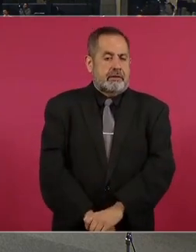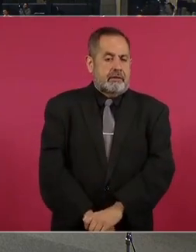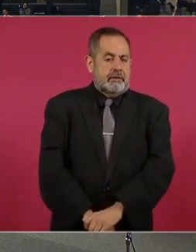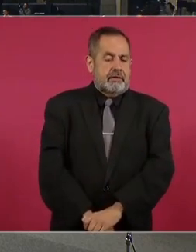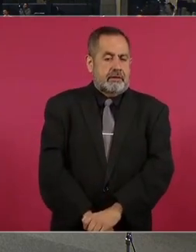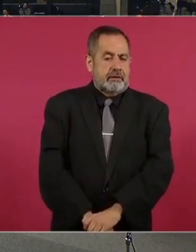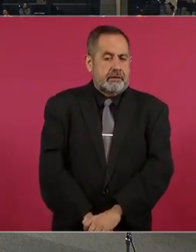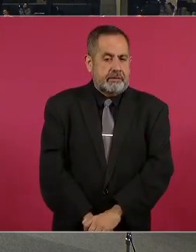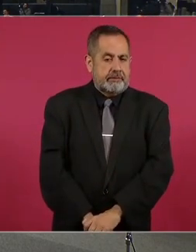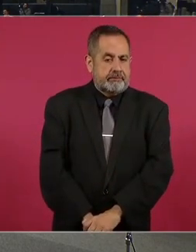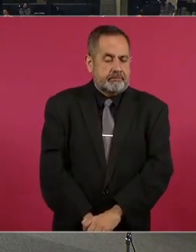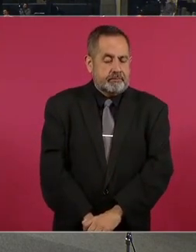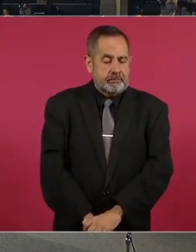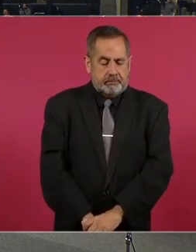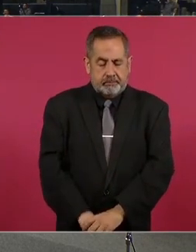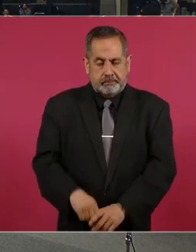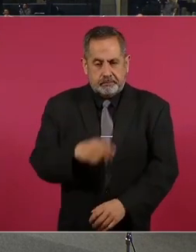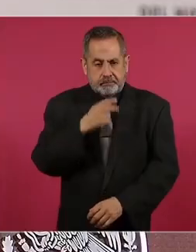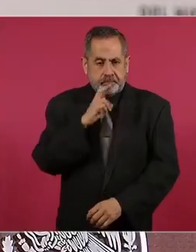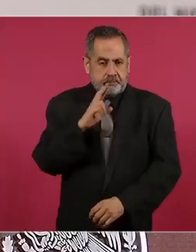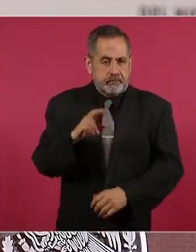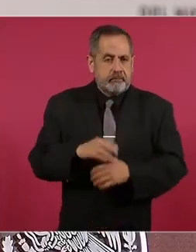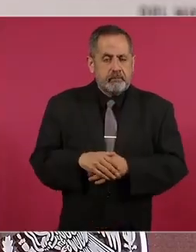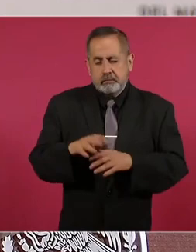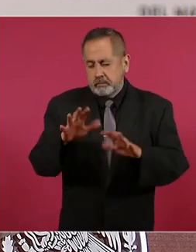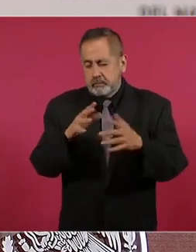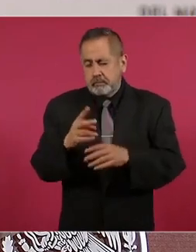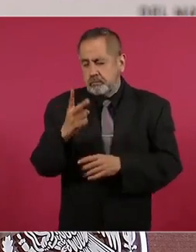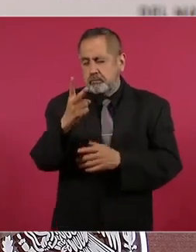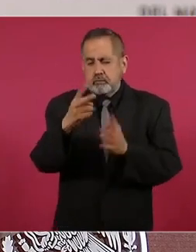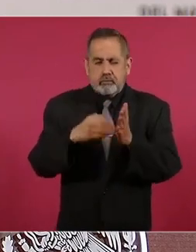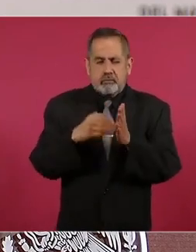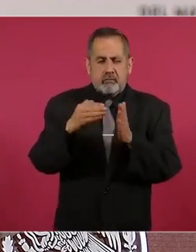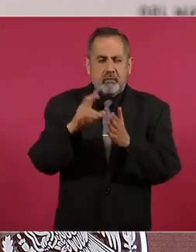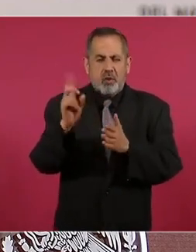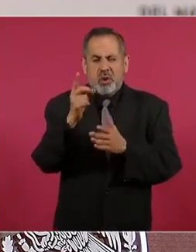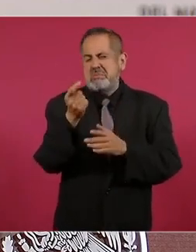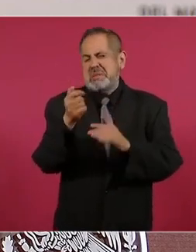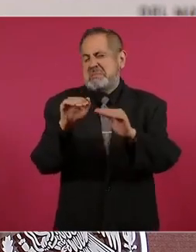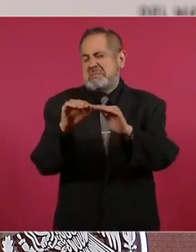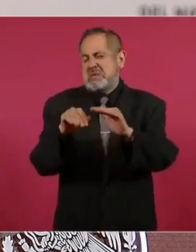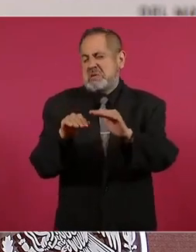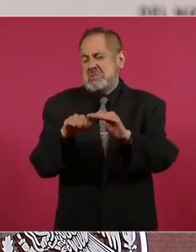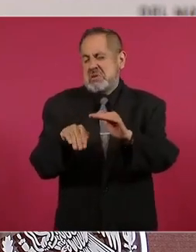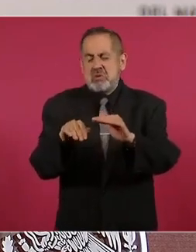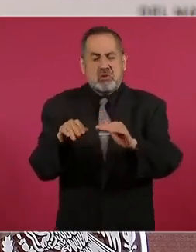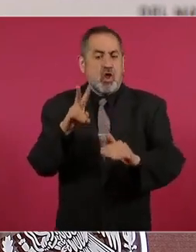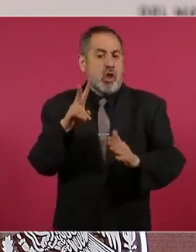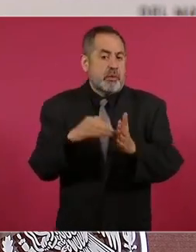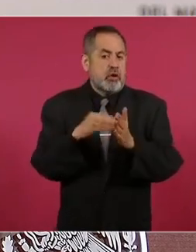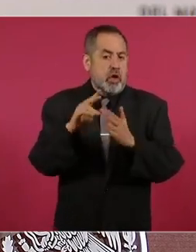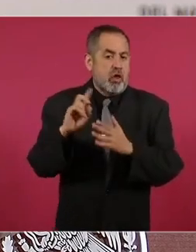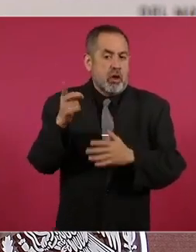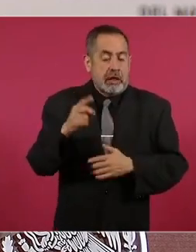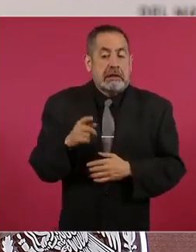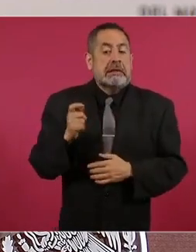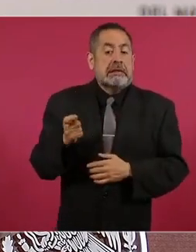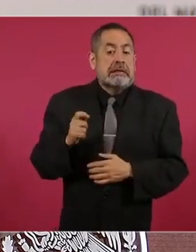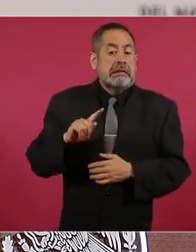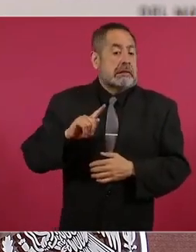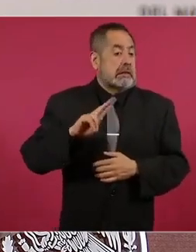Florida? En les digo que alrededor de $2 millones, un poquito menos, es lo que